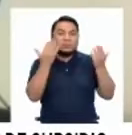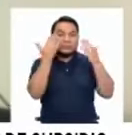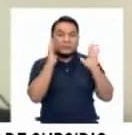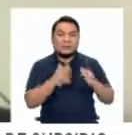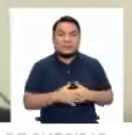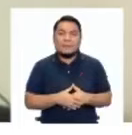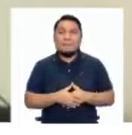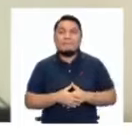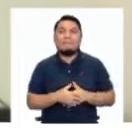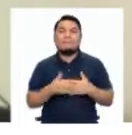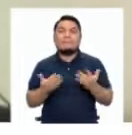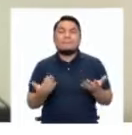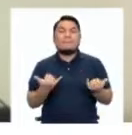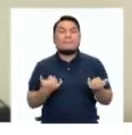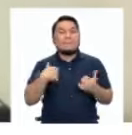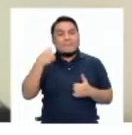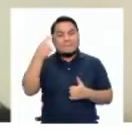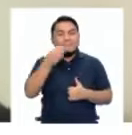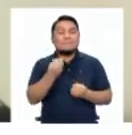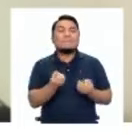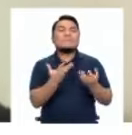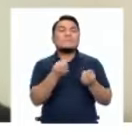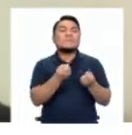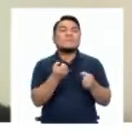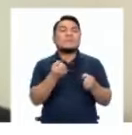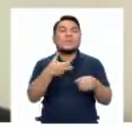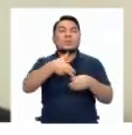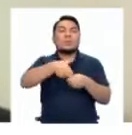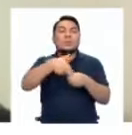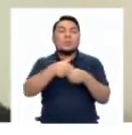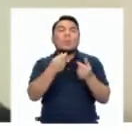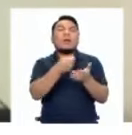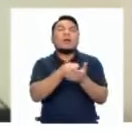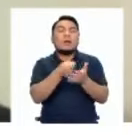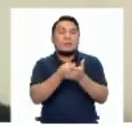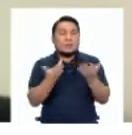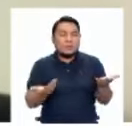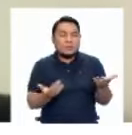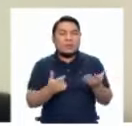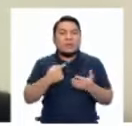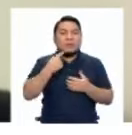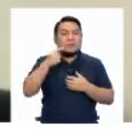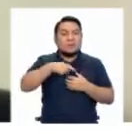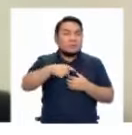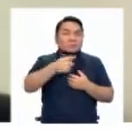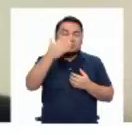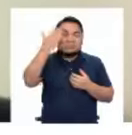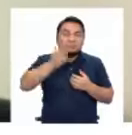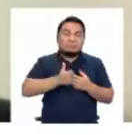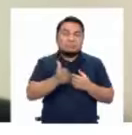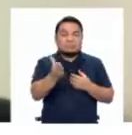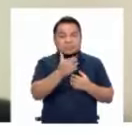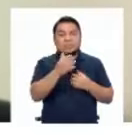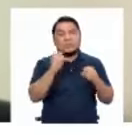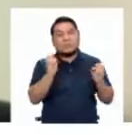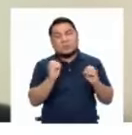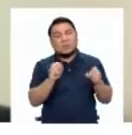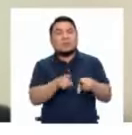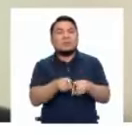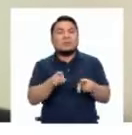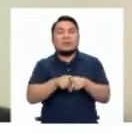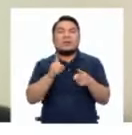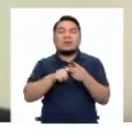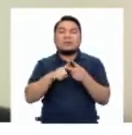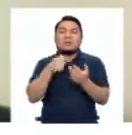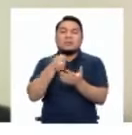libera definitiva el consumo en los combustibles, otro tipo de costos que puedan reducir sus costos operativos, o también